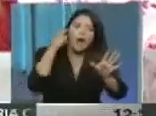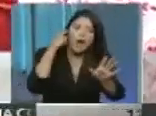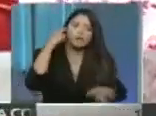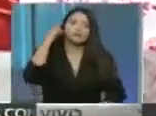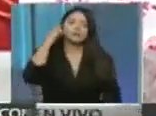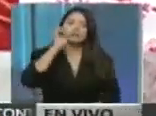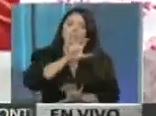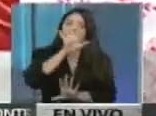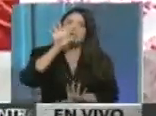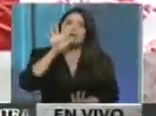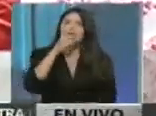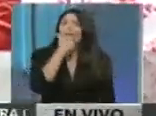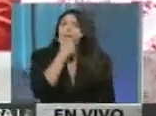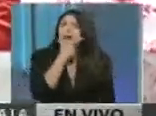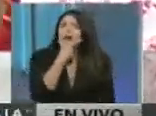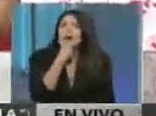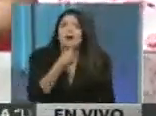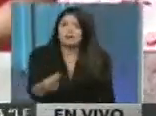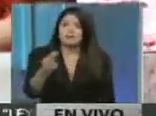Y miren, es facilito.